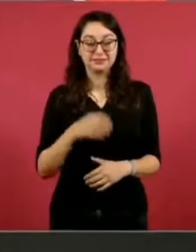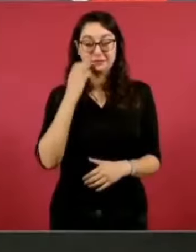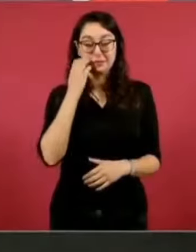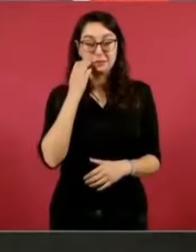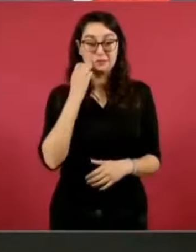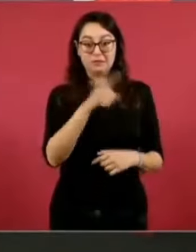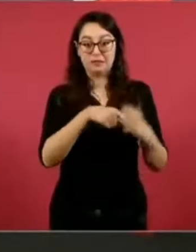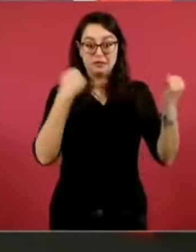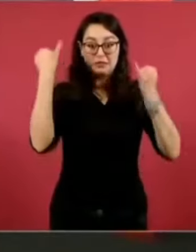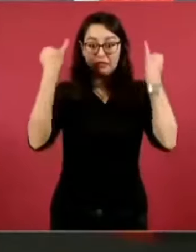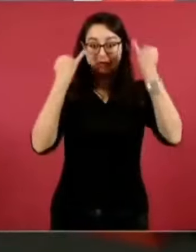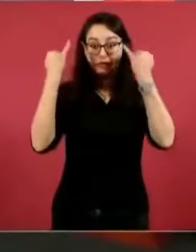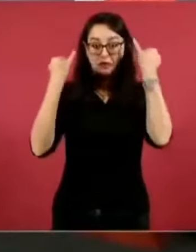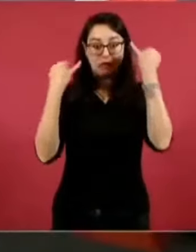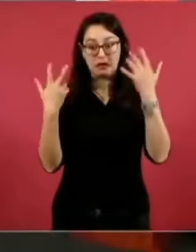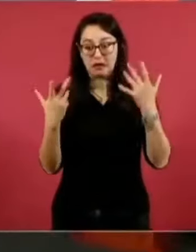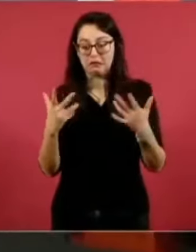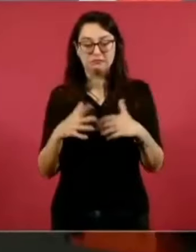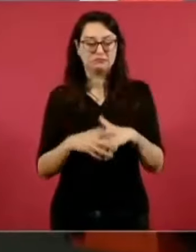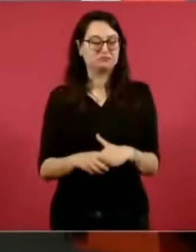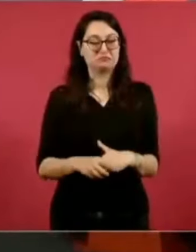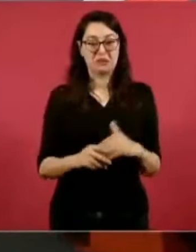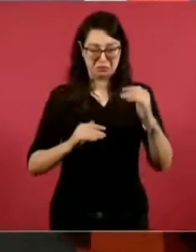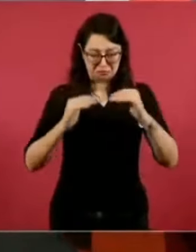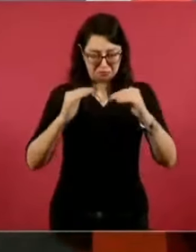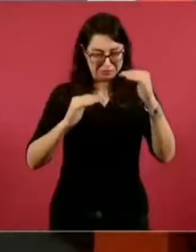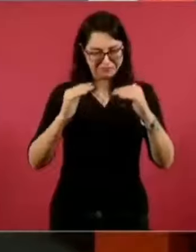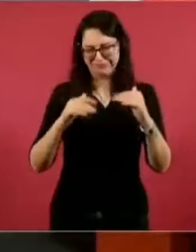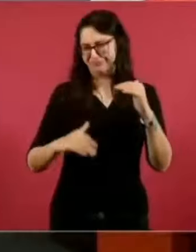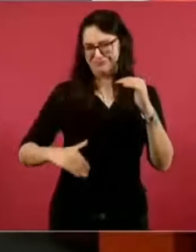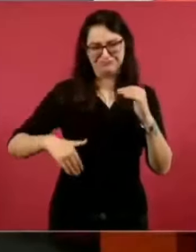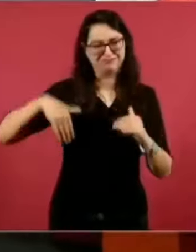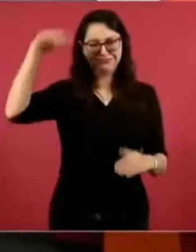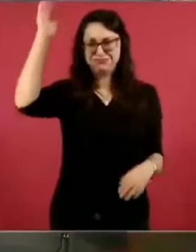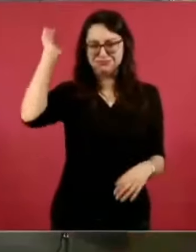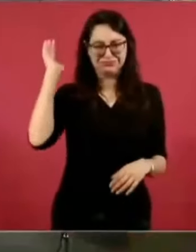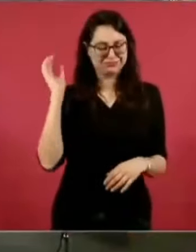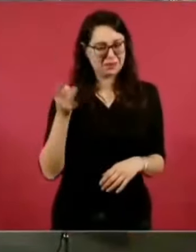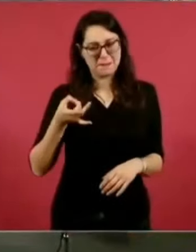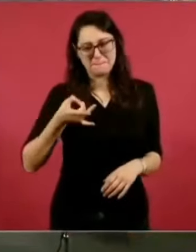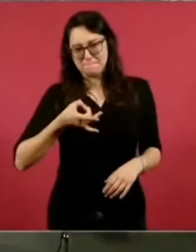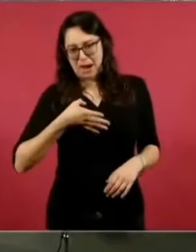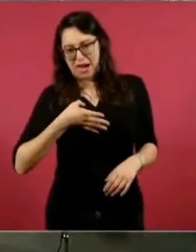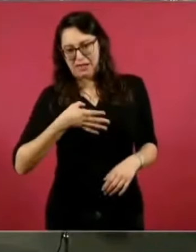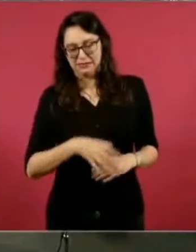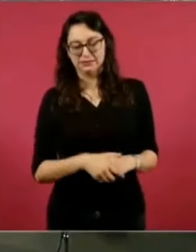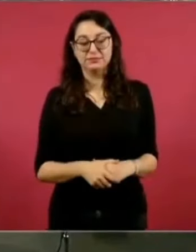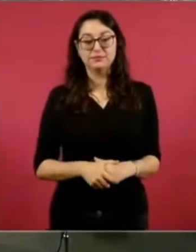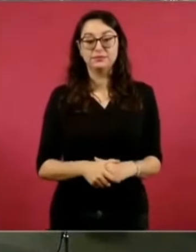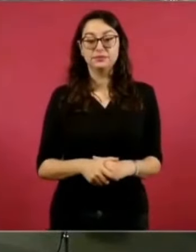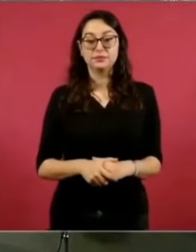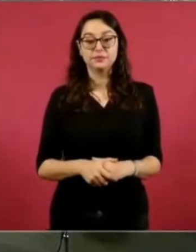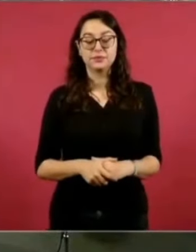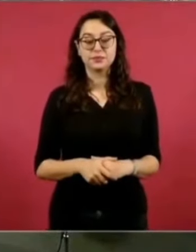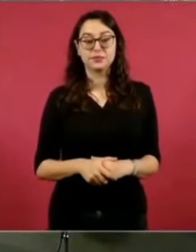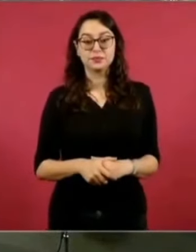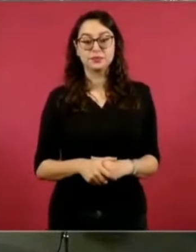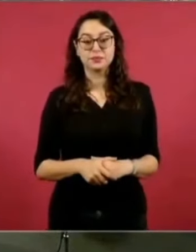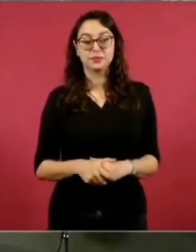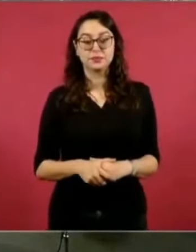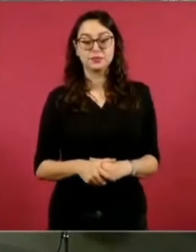funcionó, y afortunadamente también hubo una apuesta a la violencia,